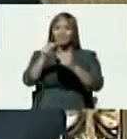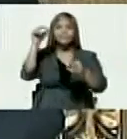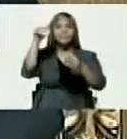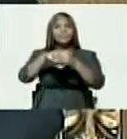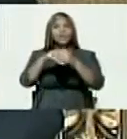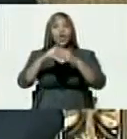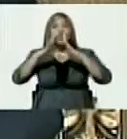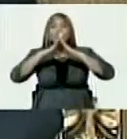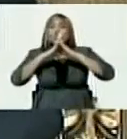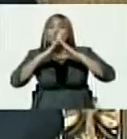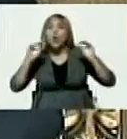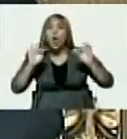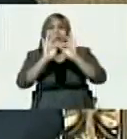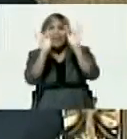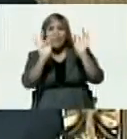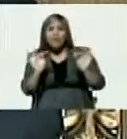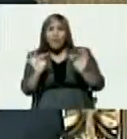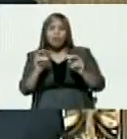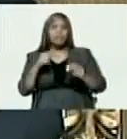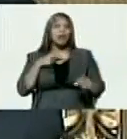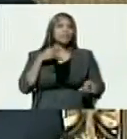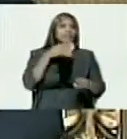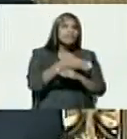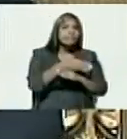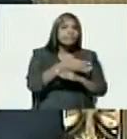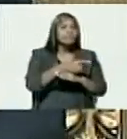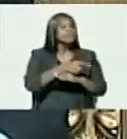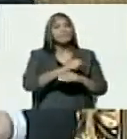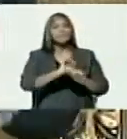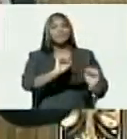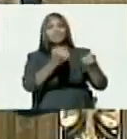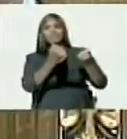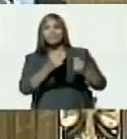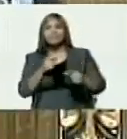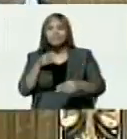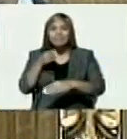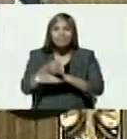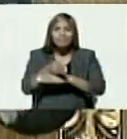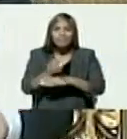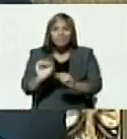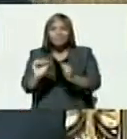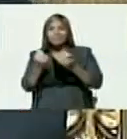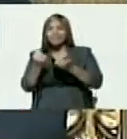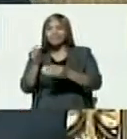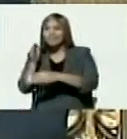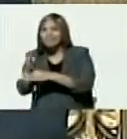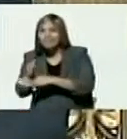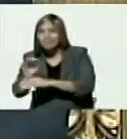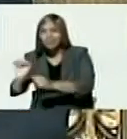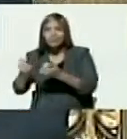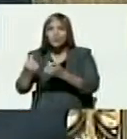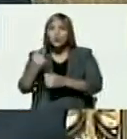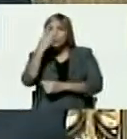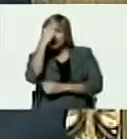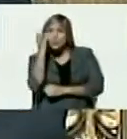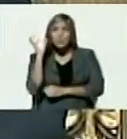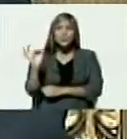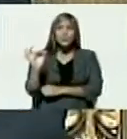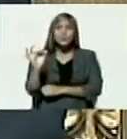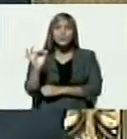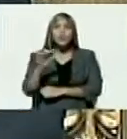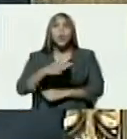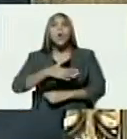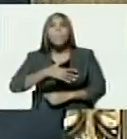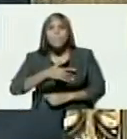Todos los caminos que se exploraron fracasaron. Y el único que da resultado y da paz es el